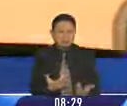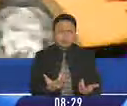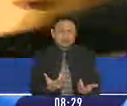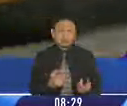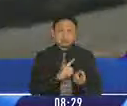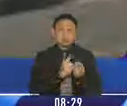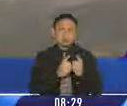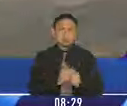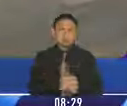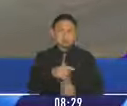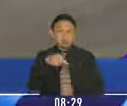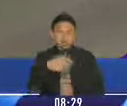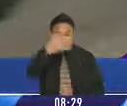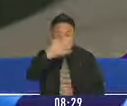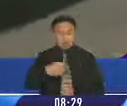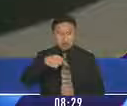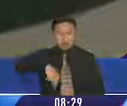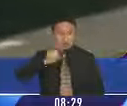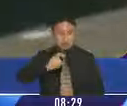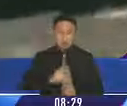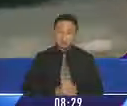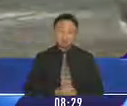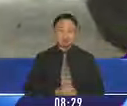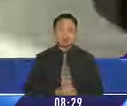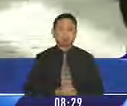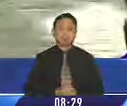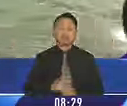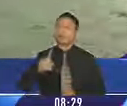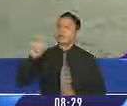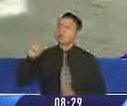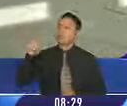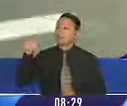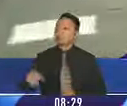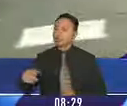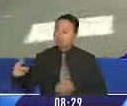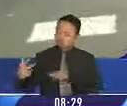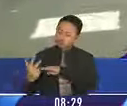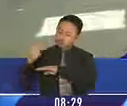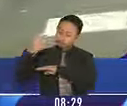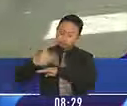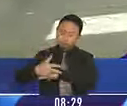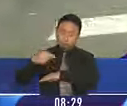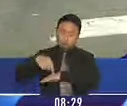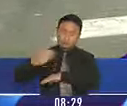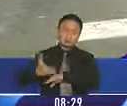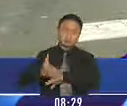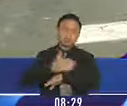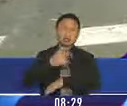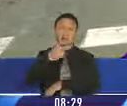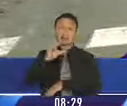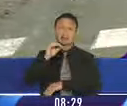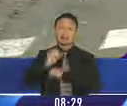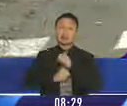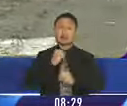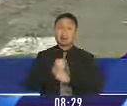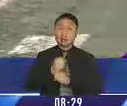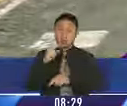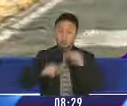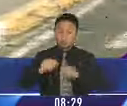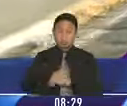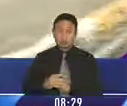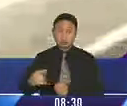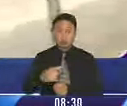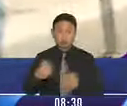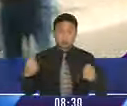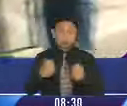manera, no como se debe, como se necesita. Muy bien. Señora, con el rompevelocidades que dicen que ustedes hace 30 años lo hicieron, no, lo hicimos, ¿se evitaba así